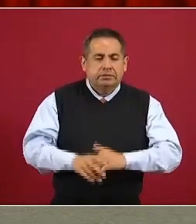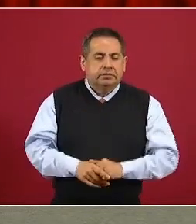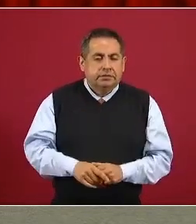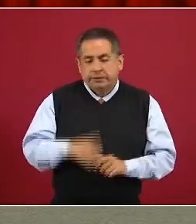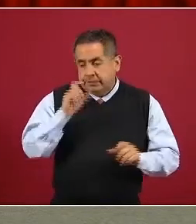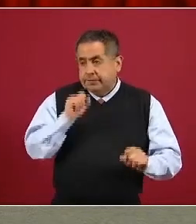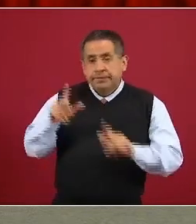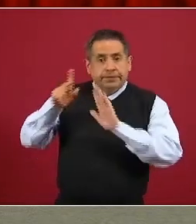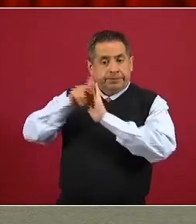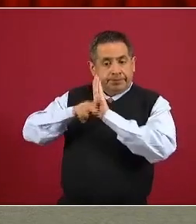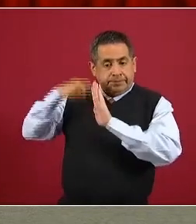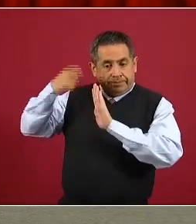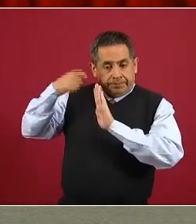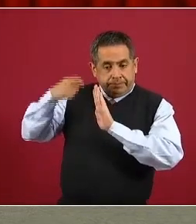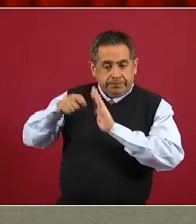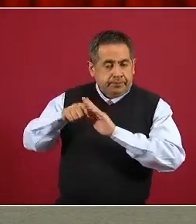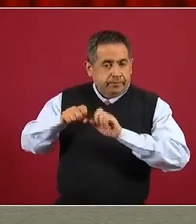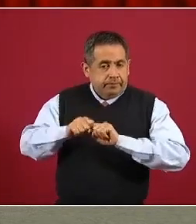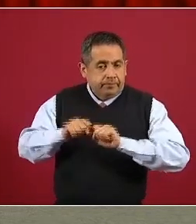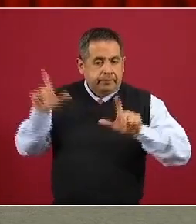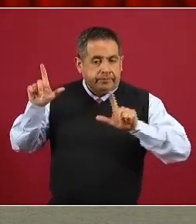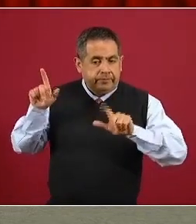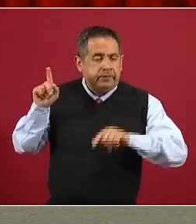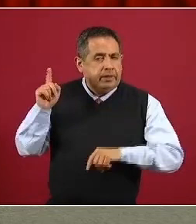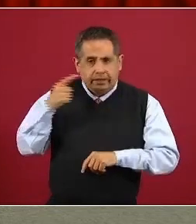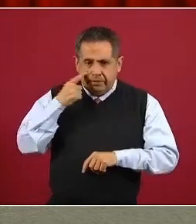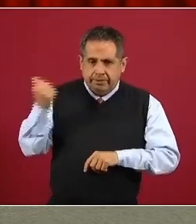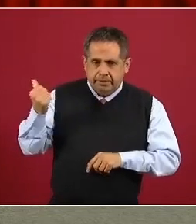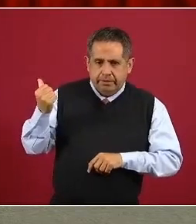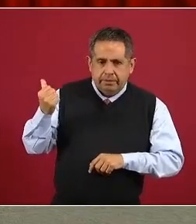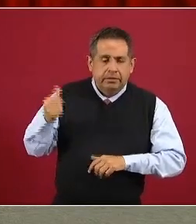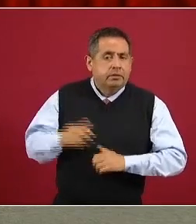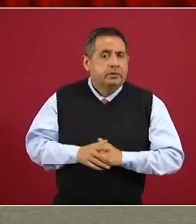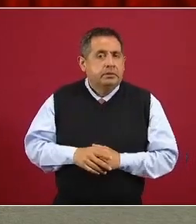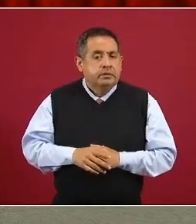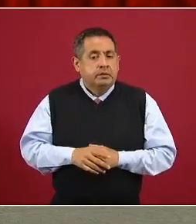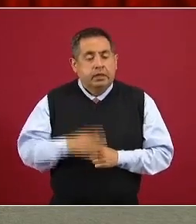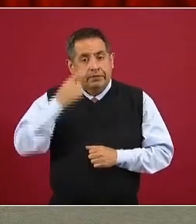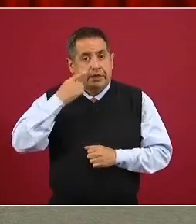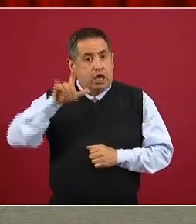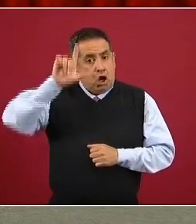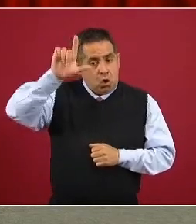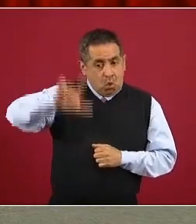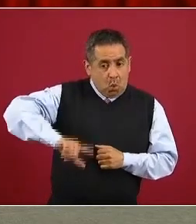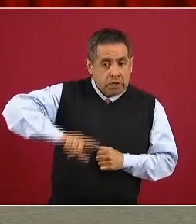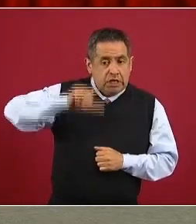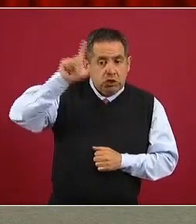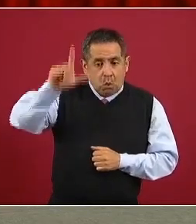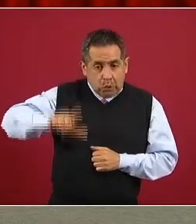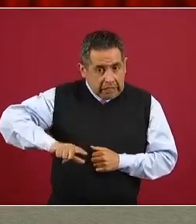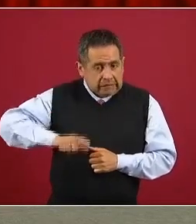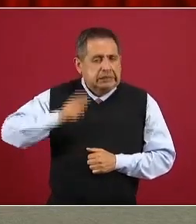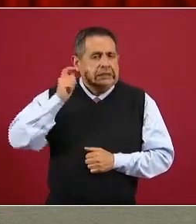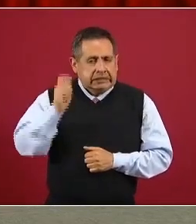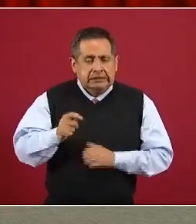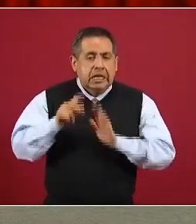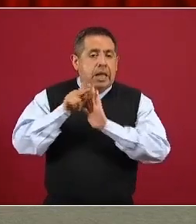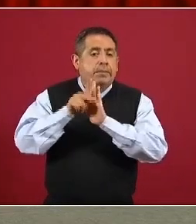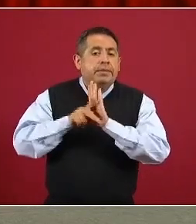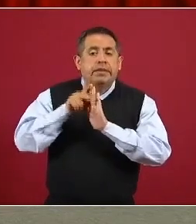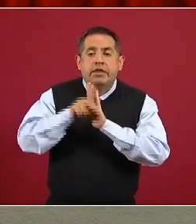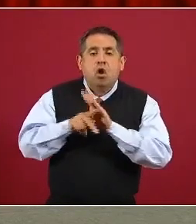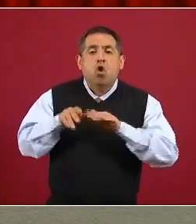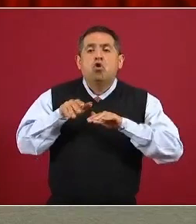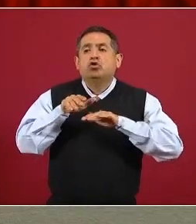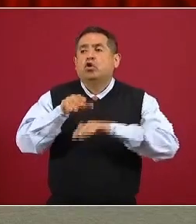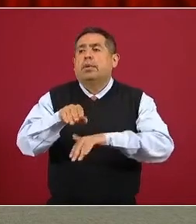por favor el video. En esta ocasión, los lunes, vamos a presentar el video